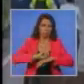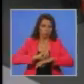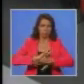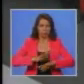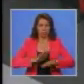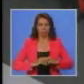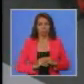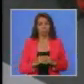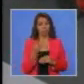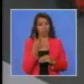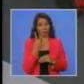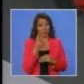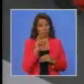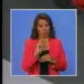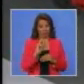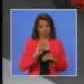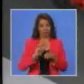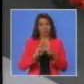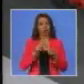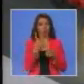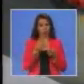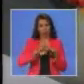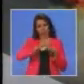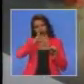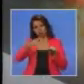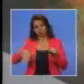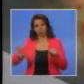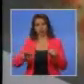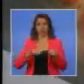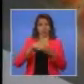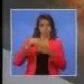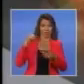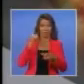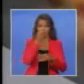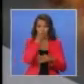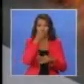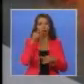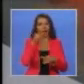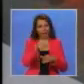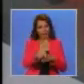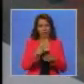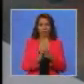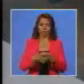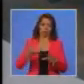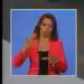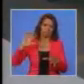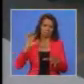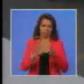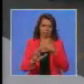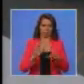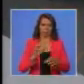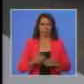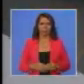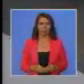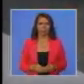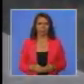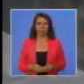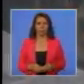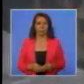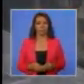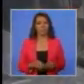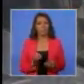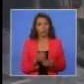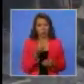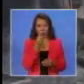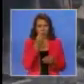delincuentes interceptaron a los dos blindados y de inmediato se inició el asalto le pusieron un explosivo plástico que